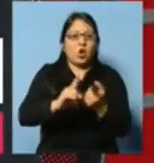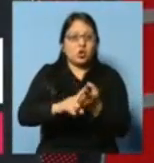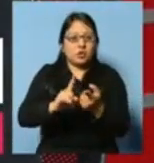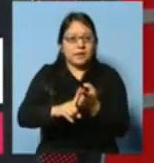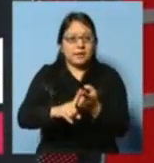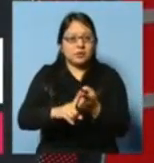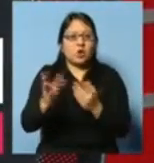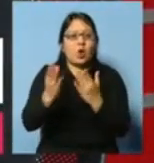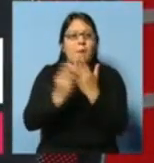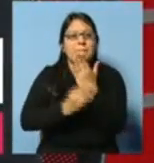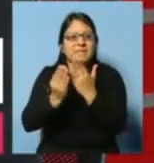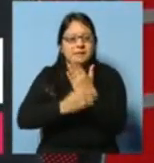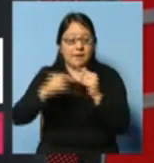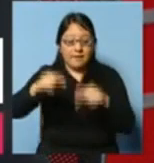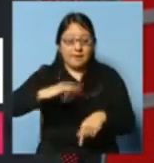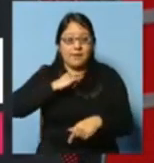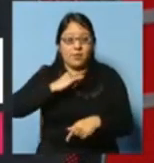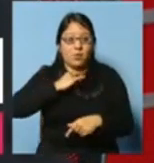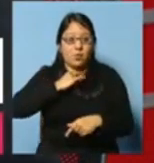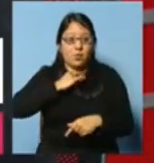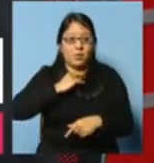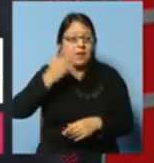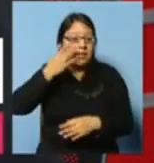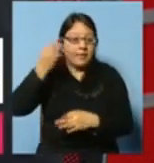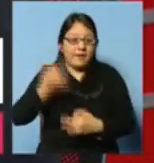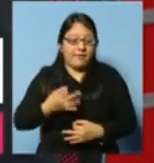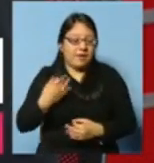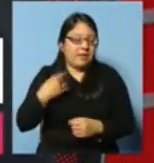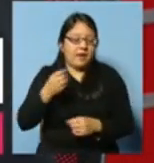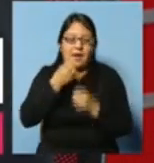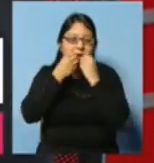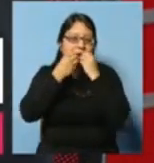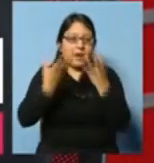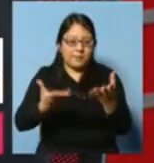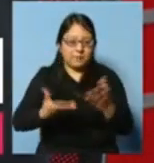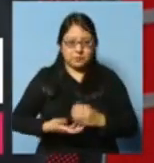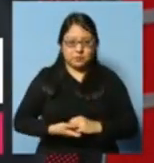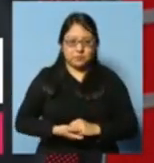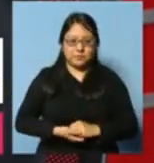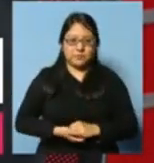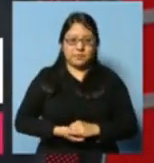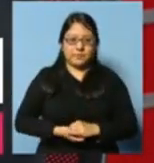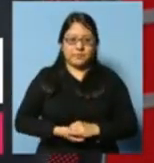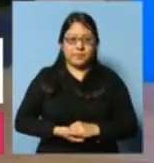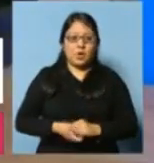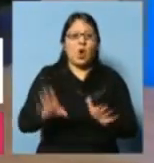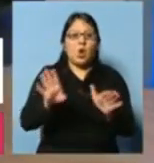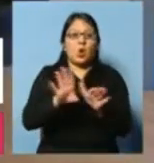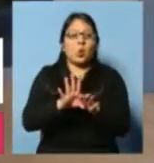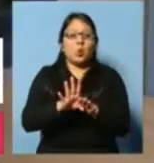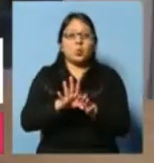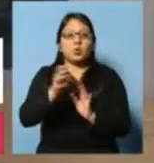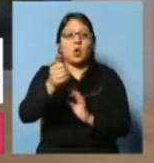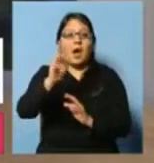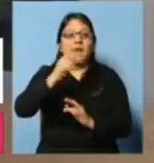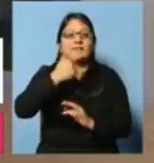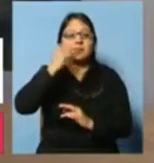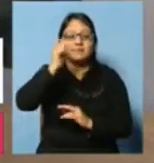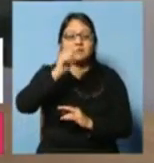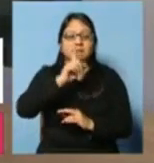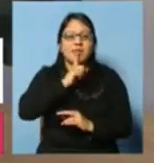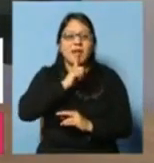el ministerio alcanza el salvador y realmente es una obra maravillosa así es con ar sat que también forma parte